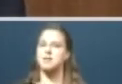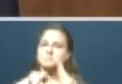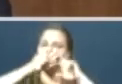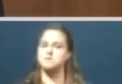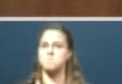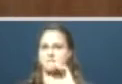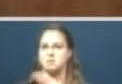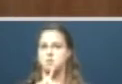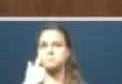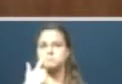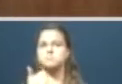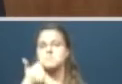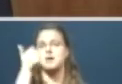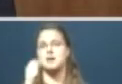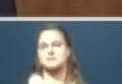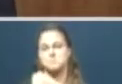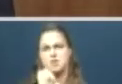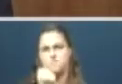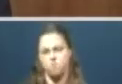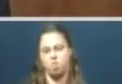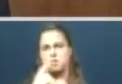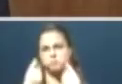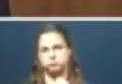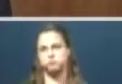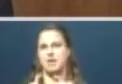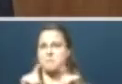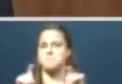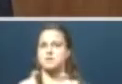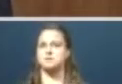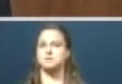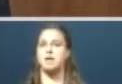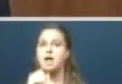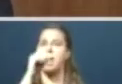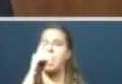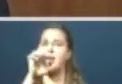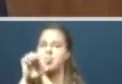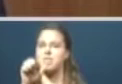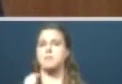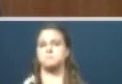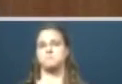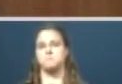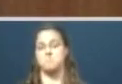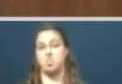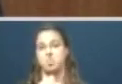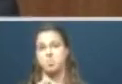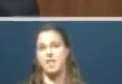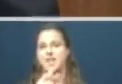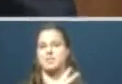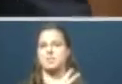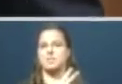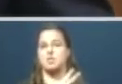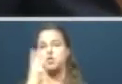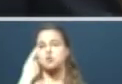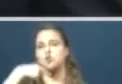sobre todo el esfuerzo que cada vez más hacen las empresas la ave ha puesto a disposición de estas 18 con 2 millones de euros desde